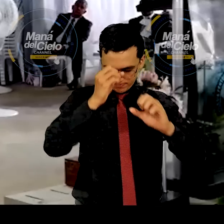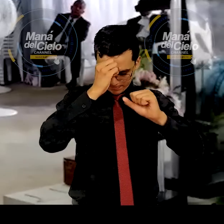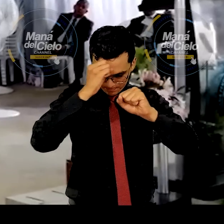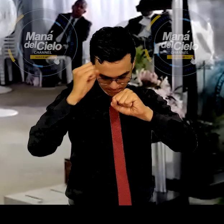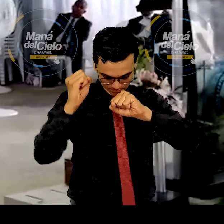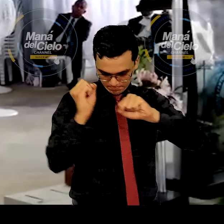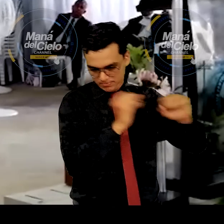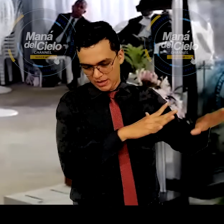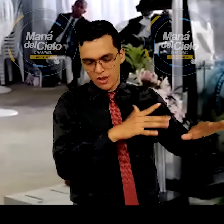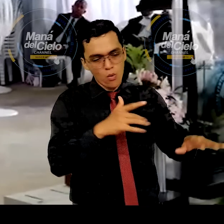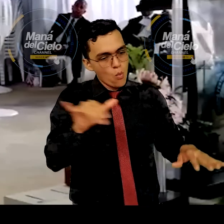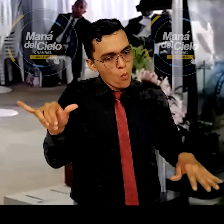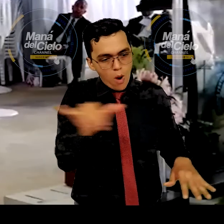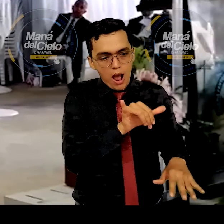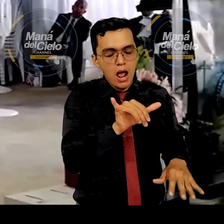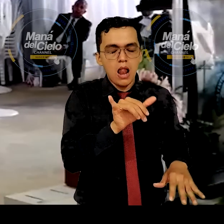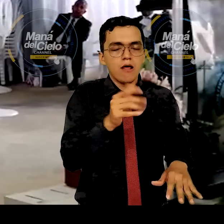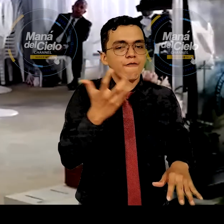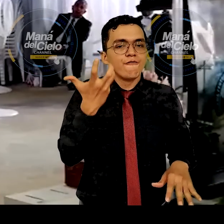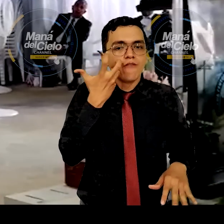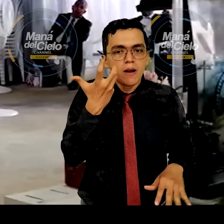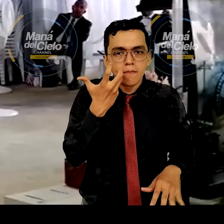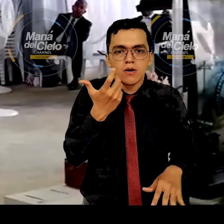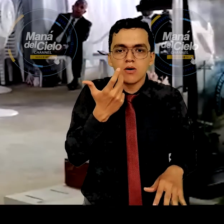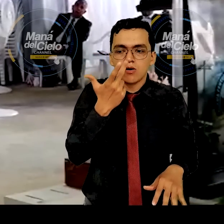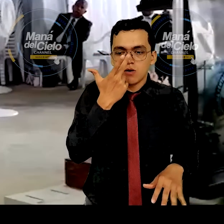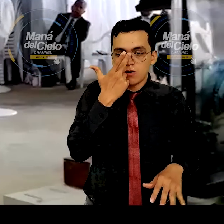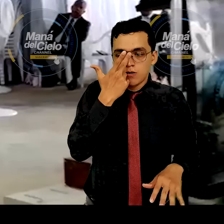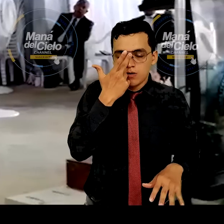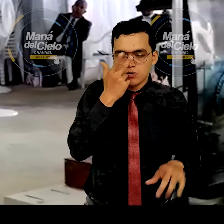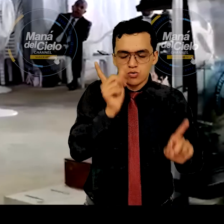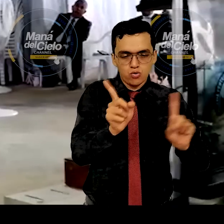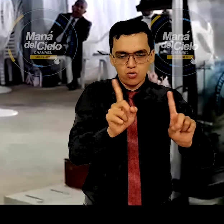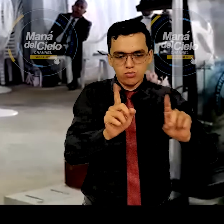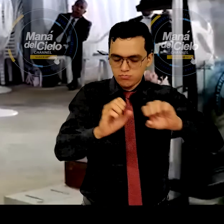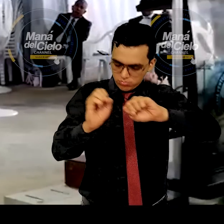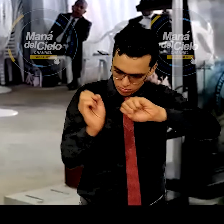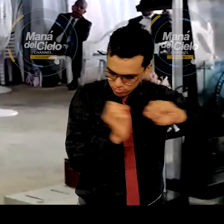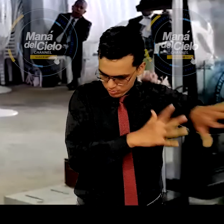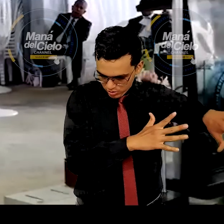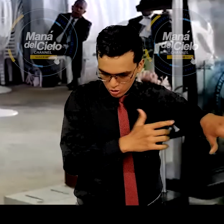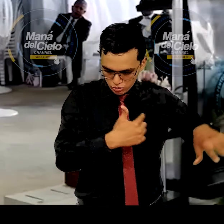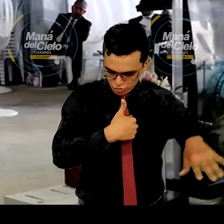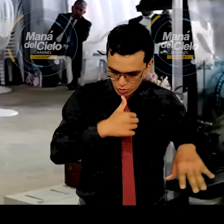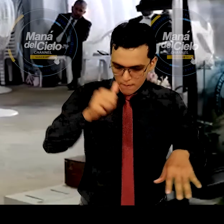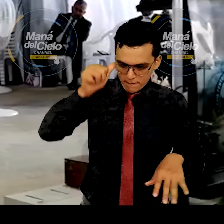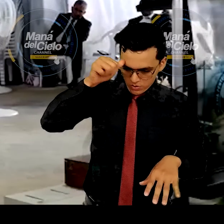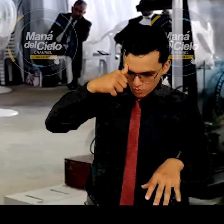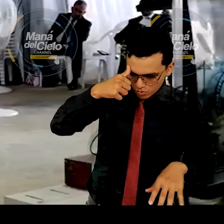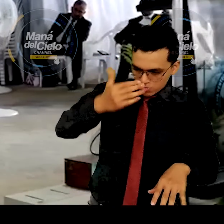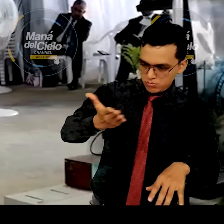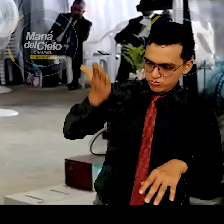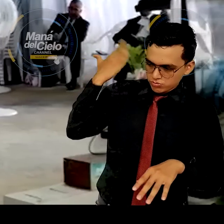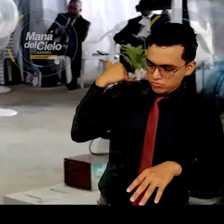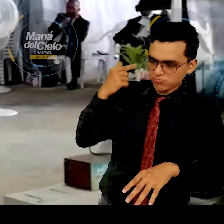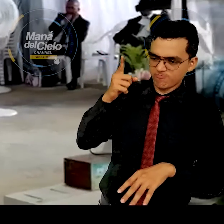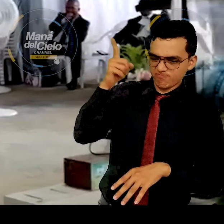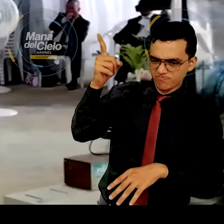¡Enfermedad mía es esta! Voy a recordar los días de la diestra del